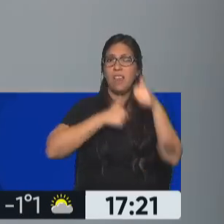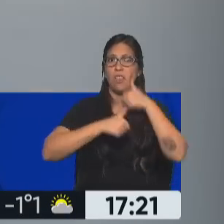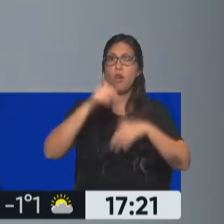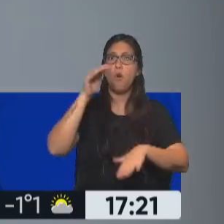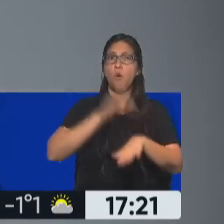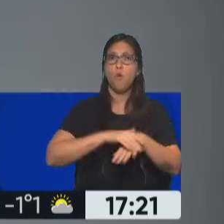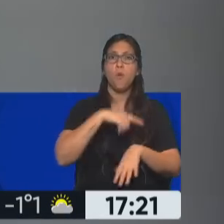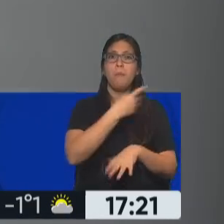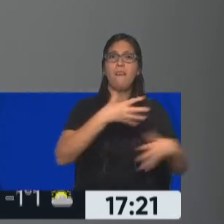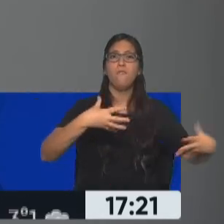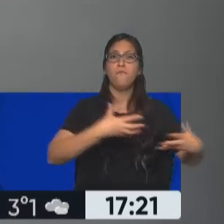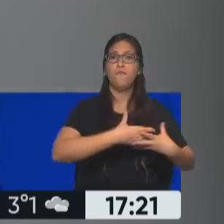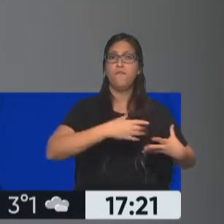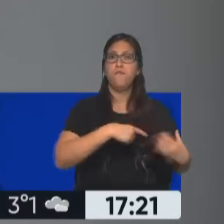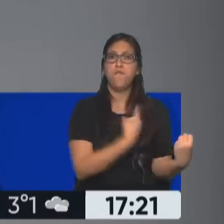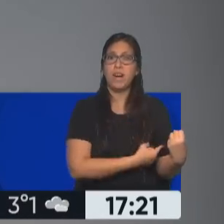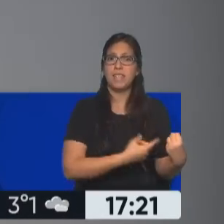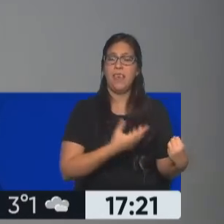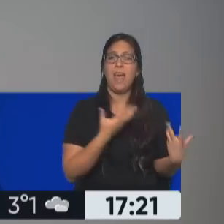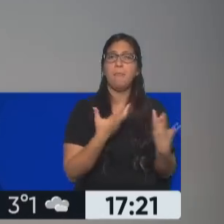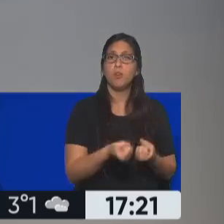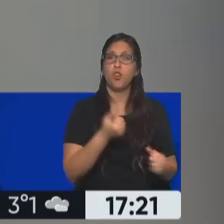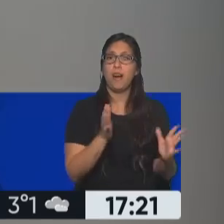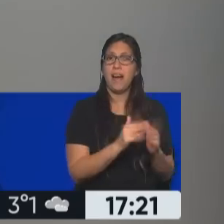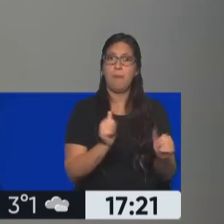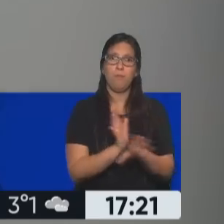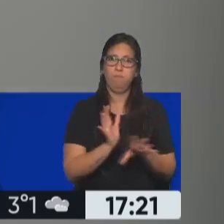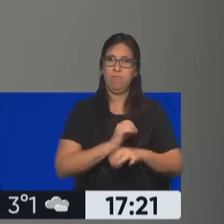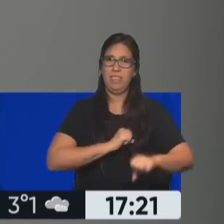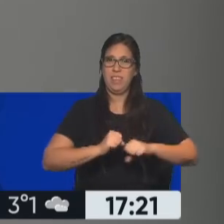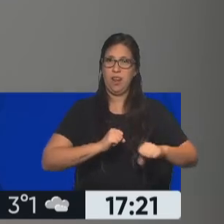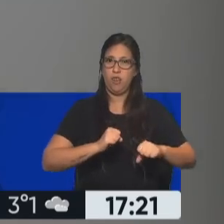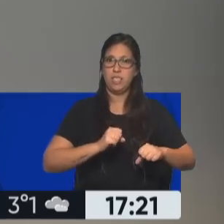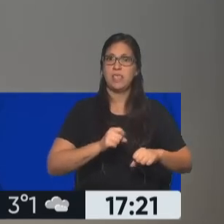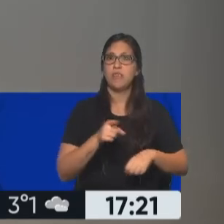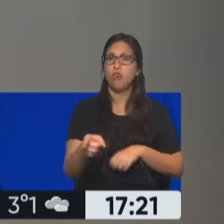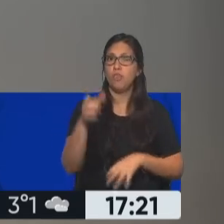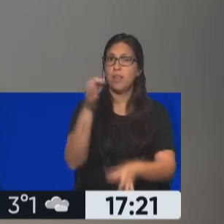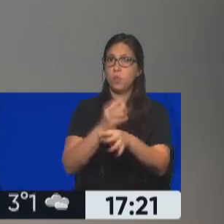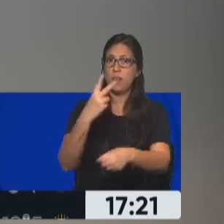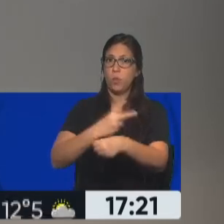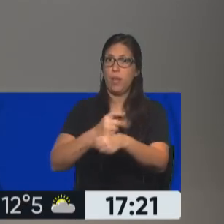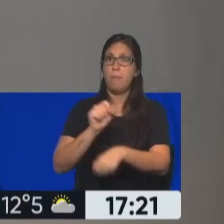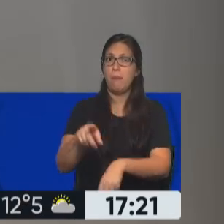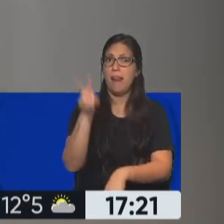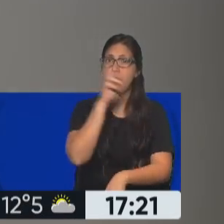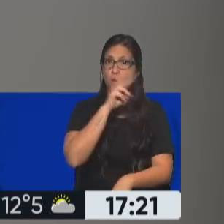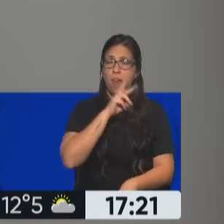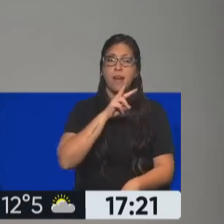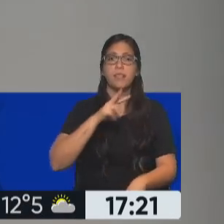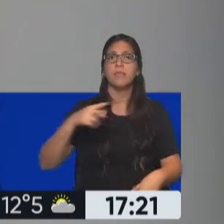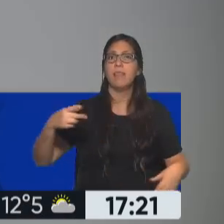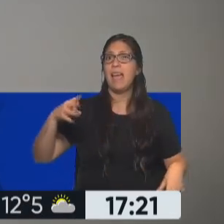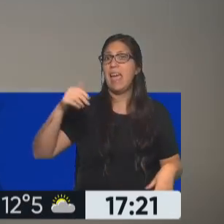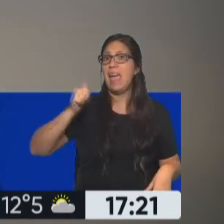de apoyo rápido, declarados como grupo terrorista, a una secundaria para mujeres. Los enfrentamientos entre los paramilitares y el